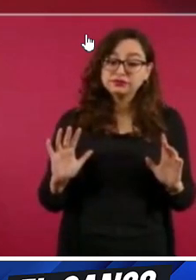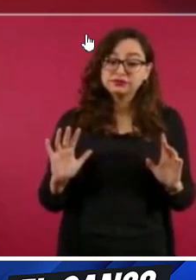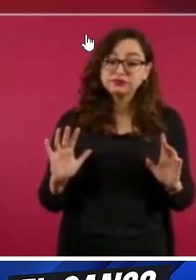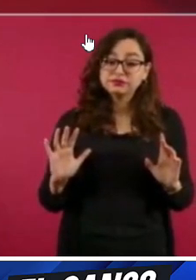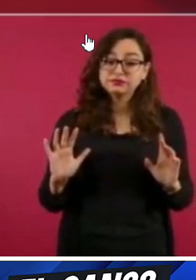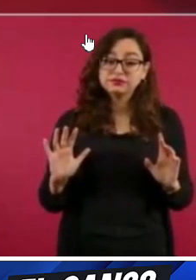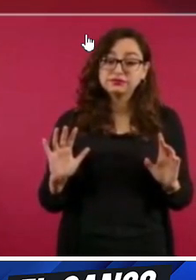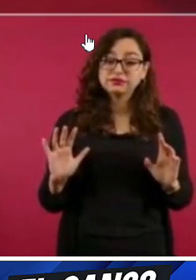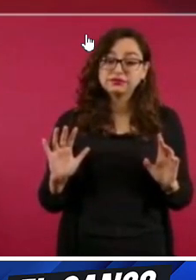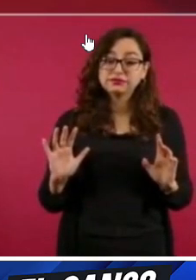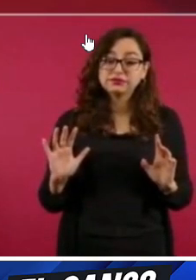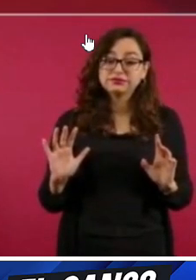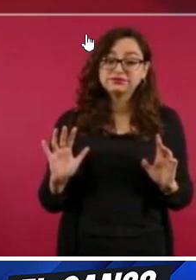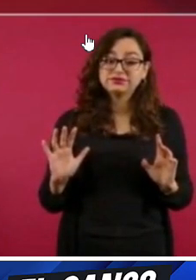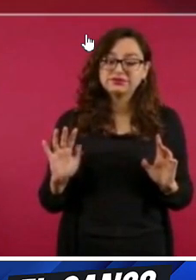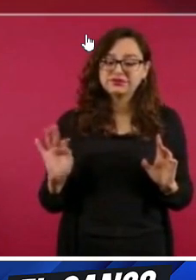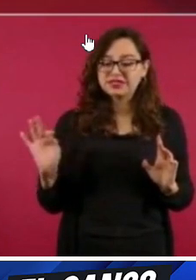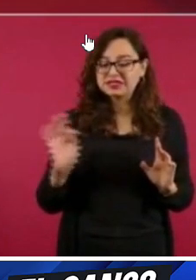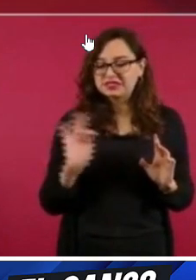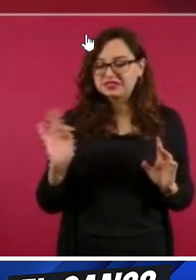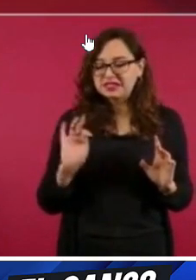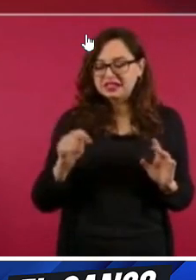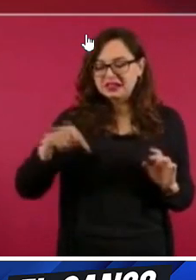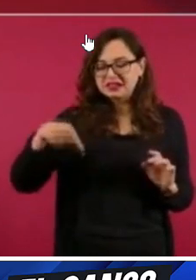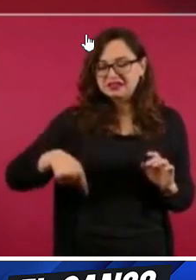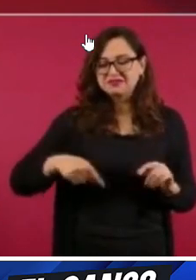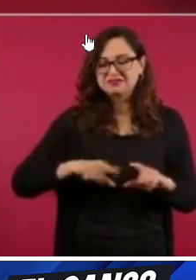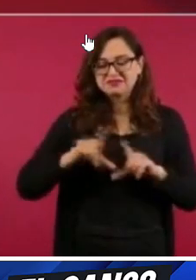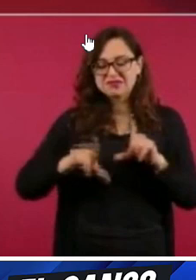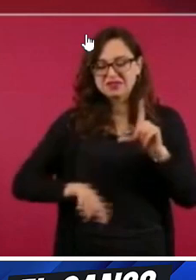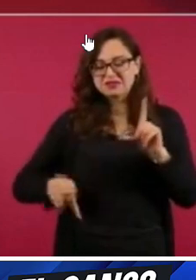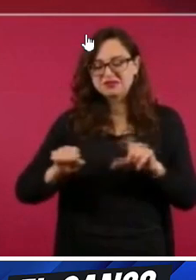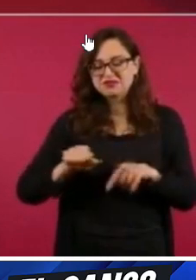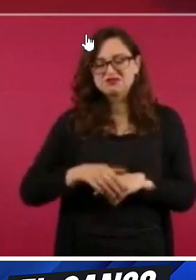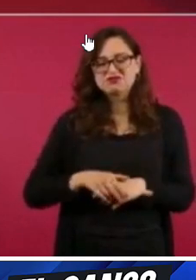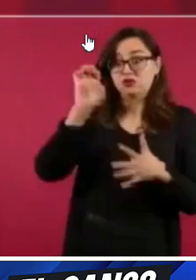que sea nacional, lo dudo.